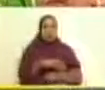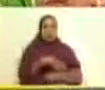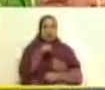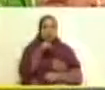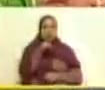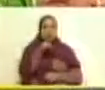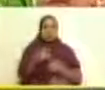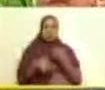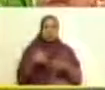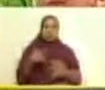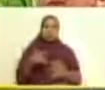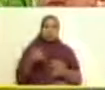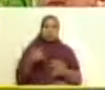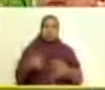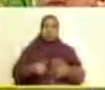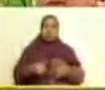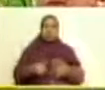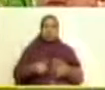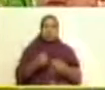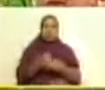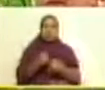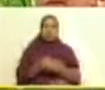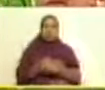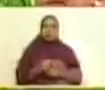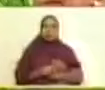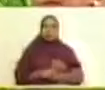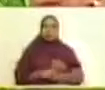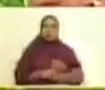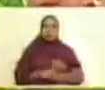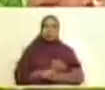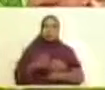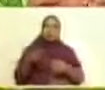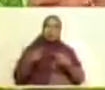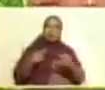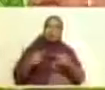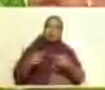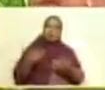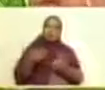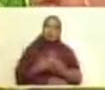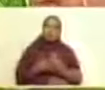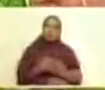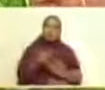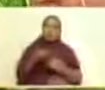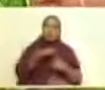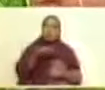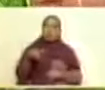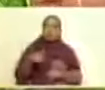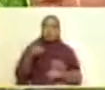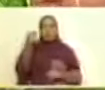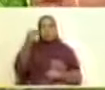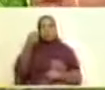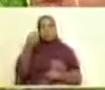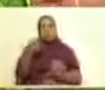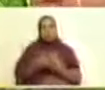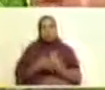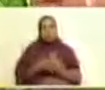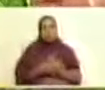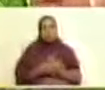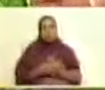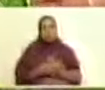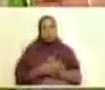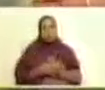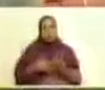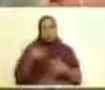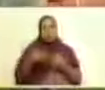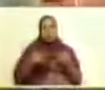es la formación con relación a lo que nosotros pensamos, lo que creemos, lo que hacemos,